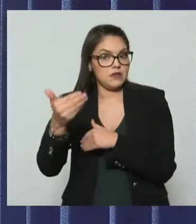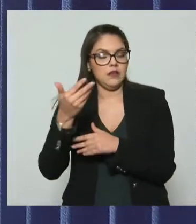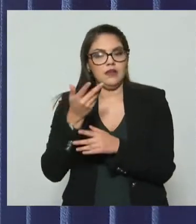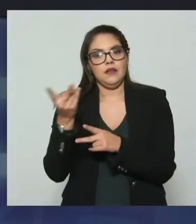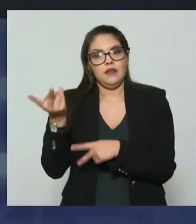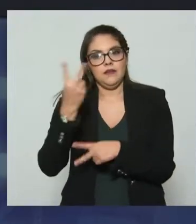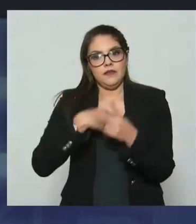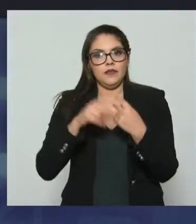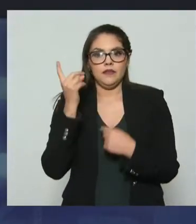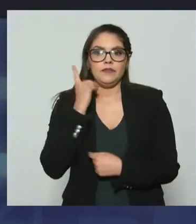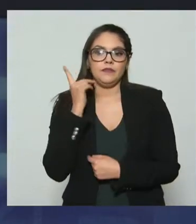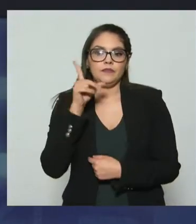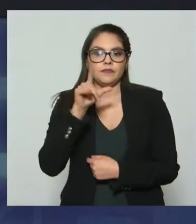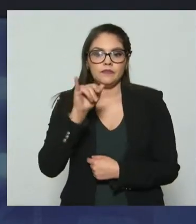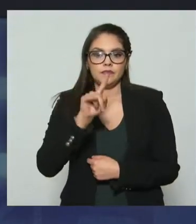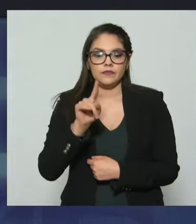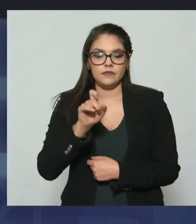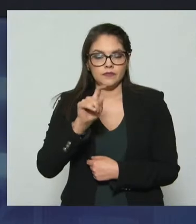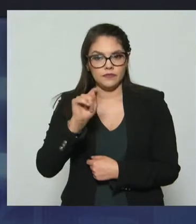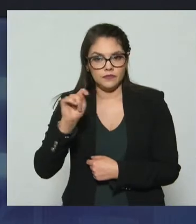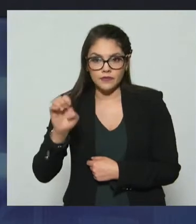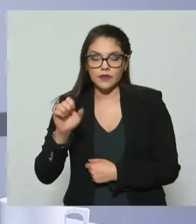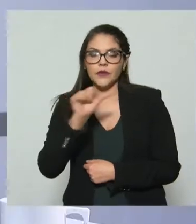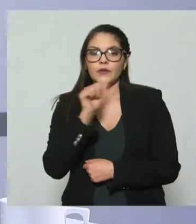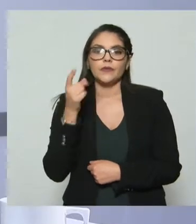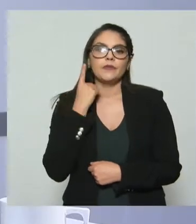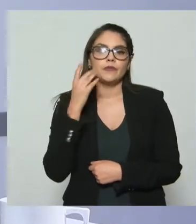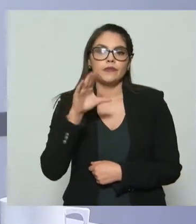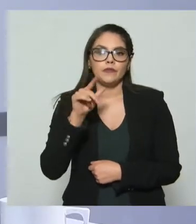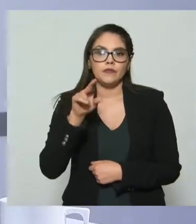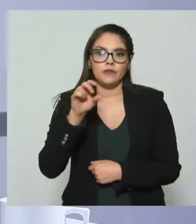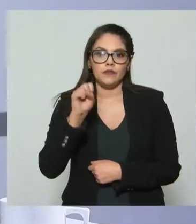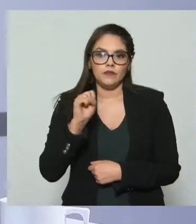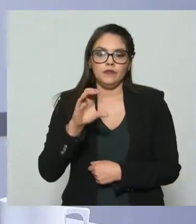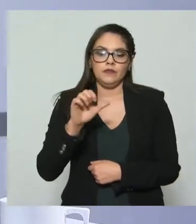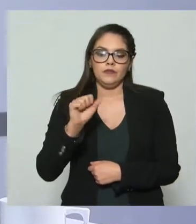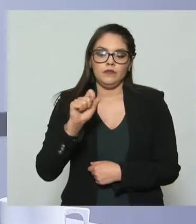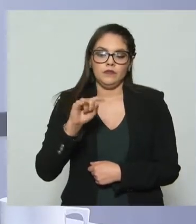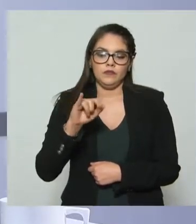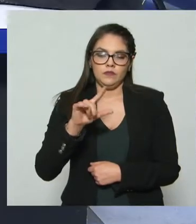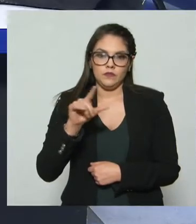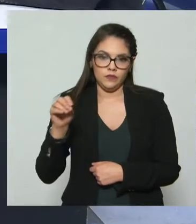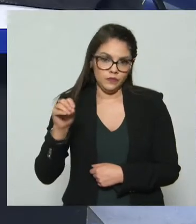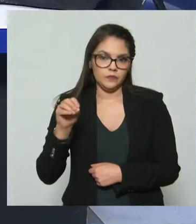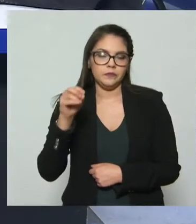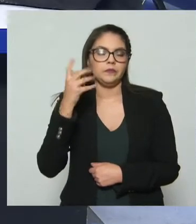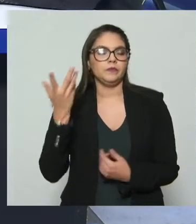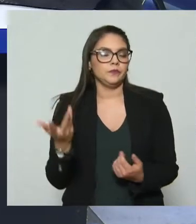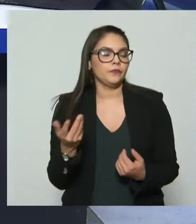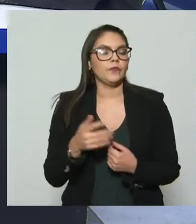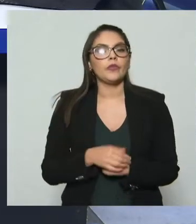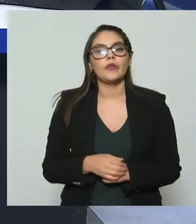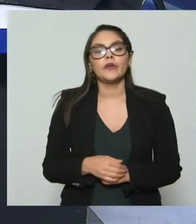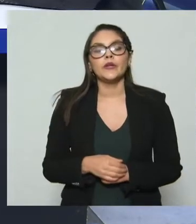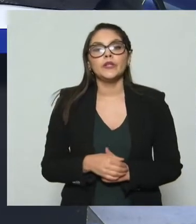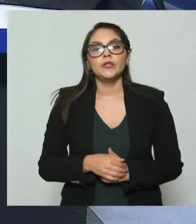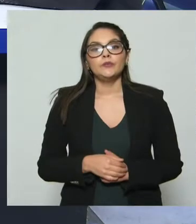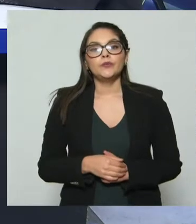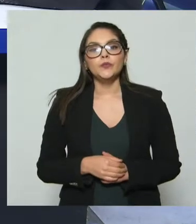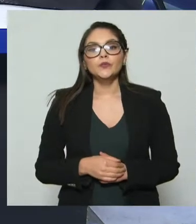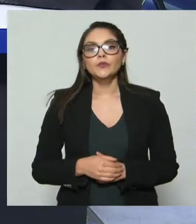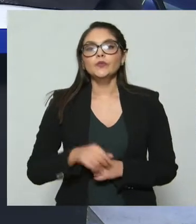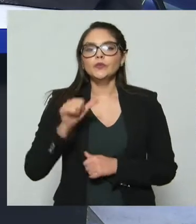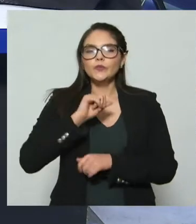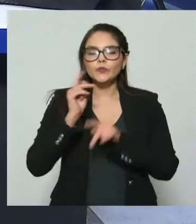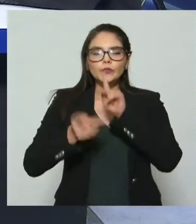Lisette Clavel del Partido del Trabajo y el diputado Carlos Castillo, diputado de Morena en el Congreso local. Bueno, estábamos comentando y